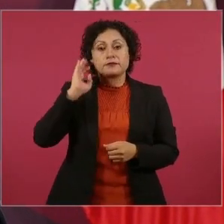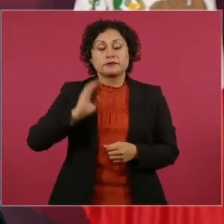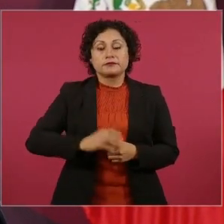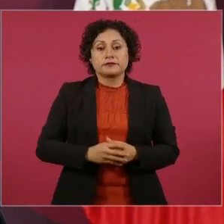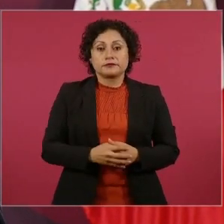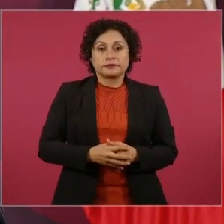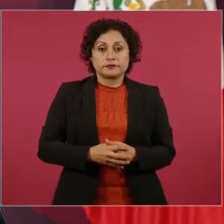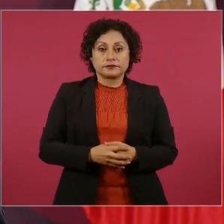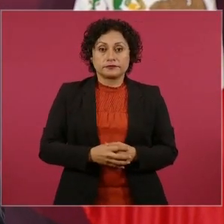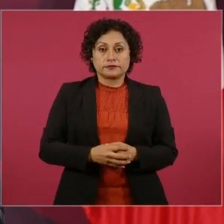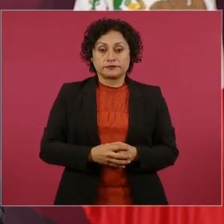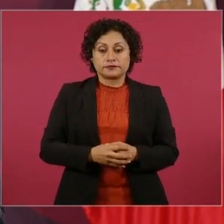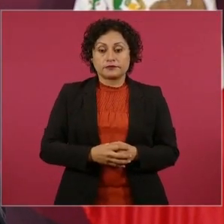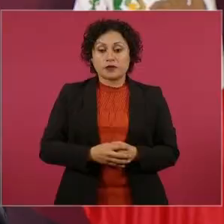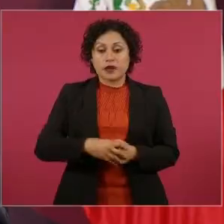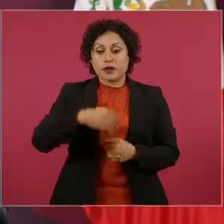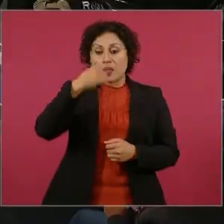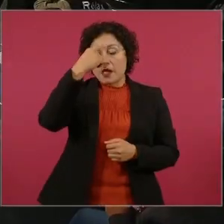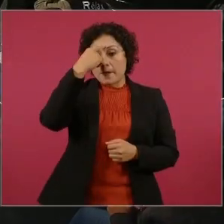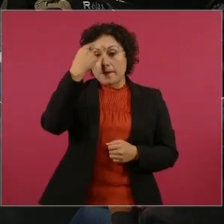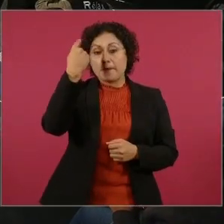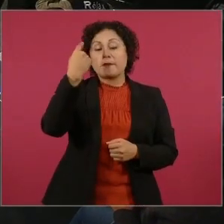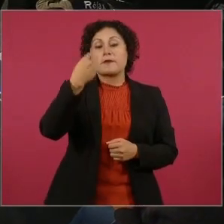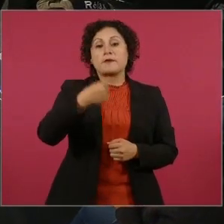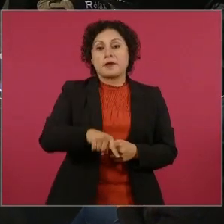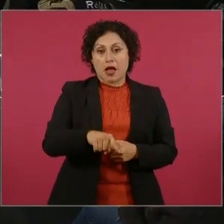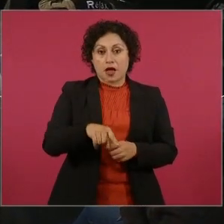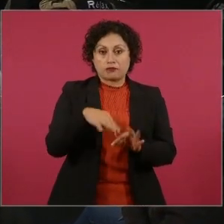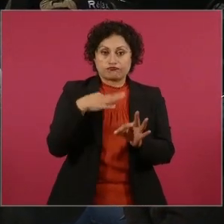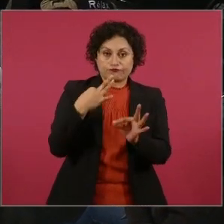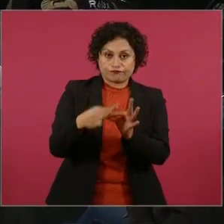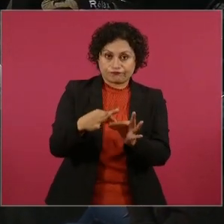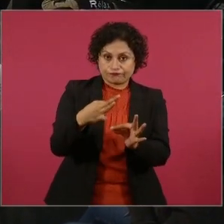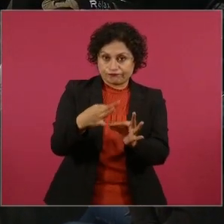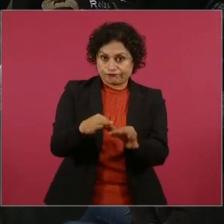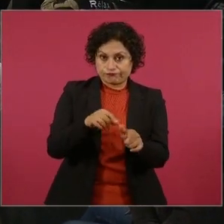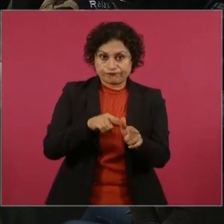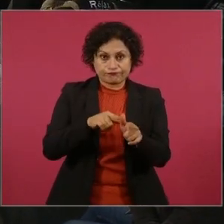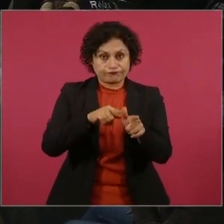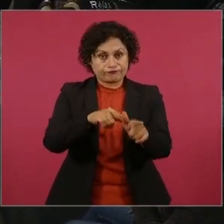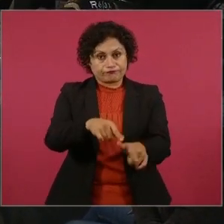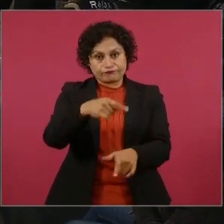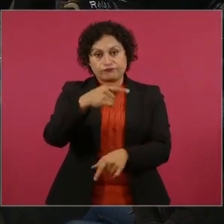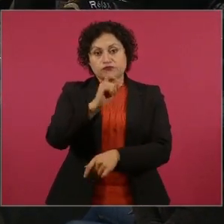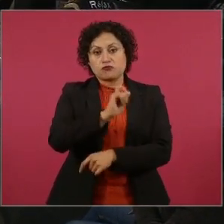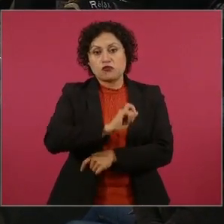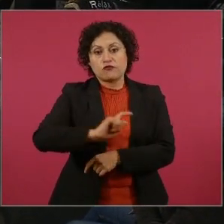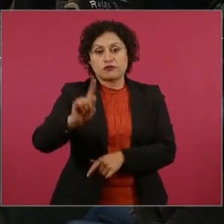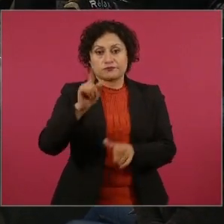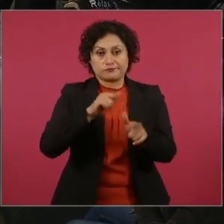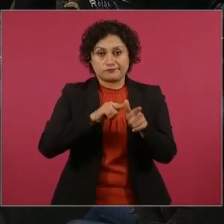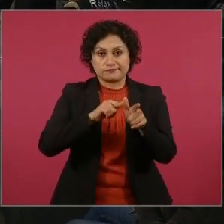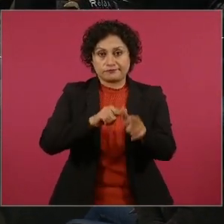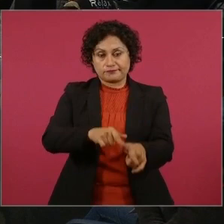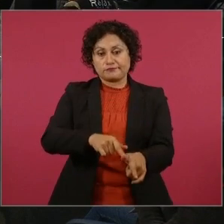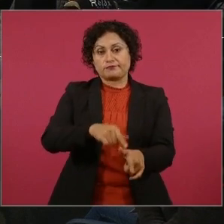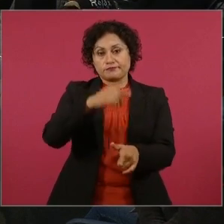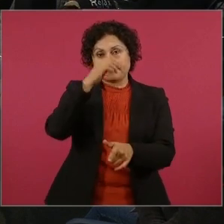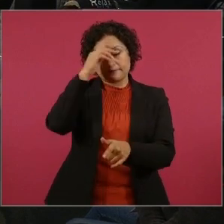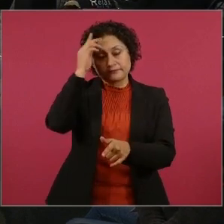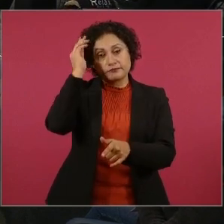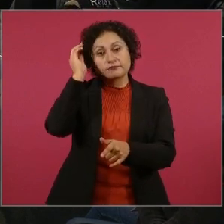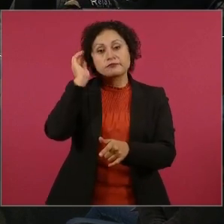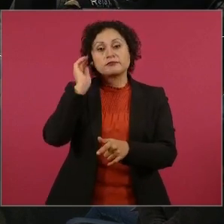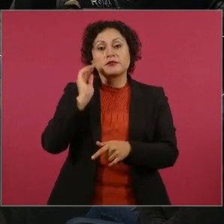defensa para que se mantenga la disciplina para que haya profesionalismo y